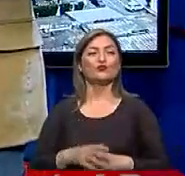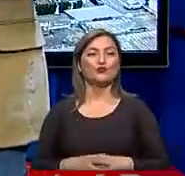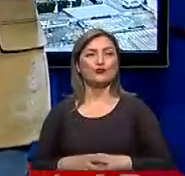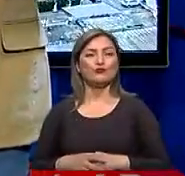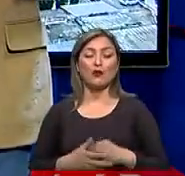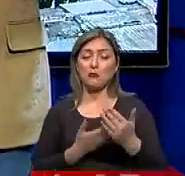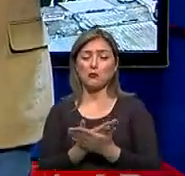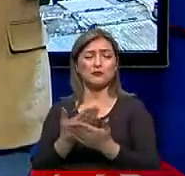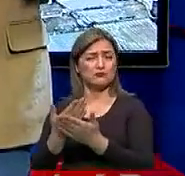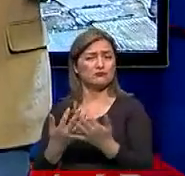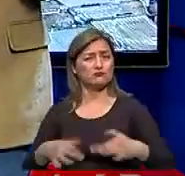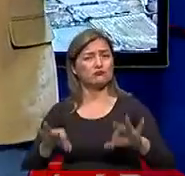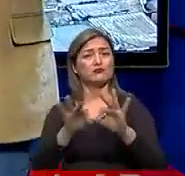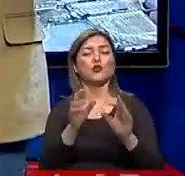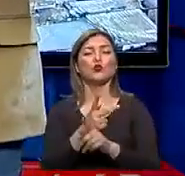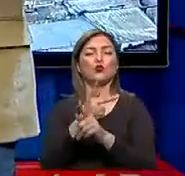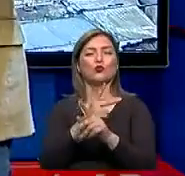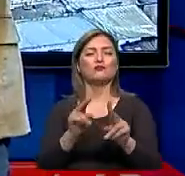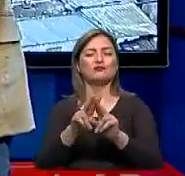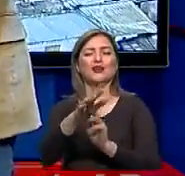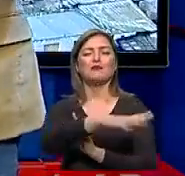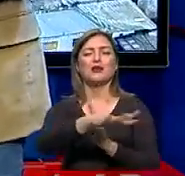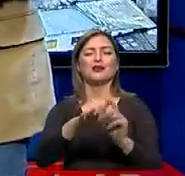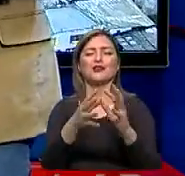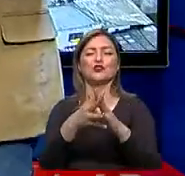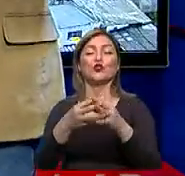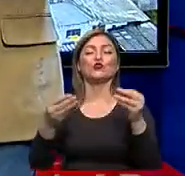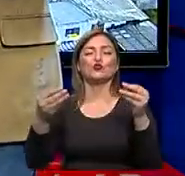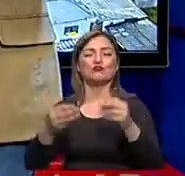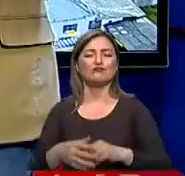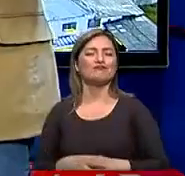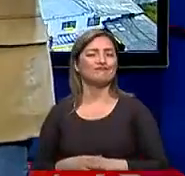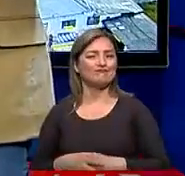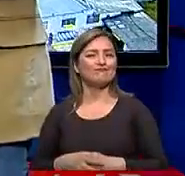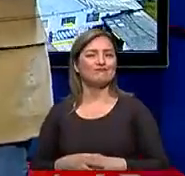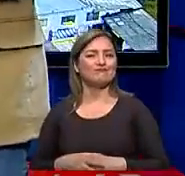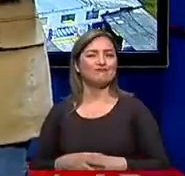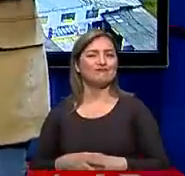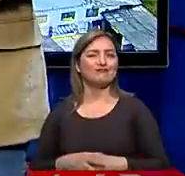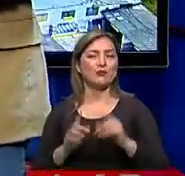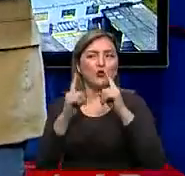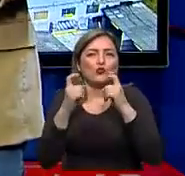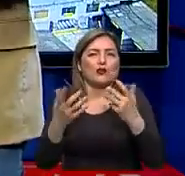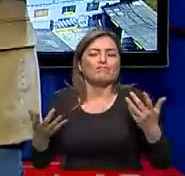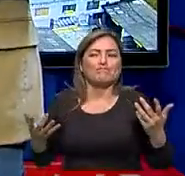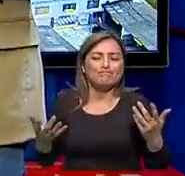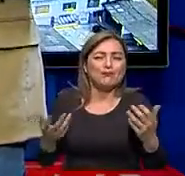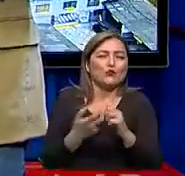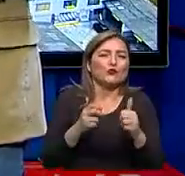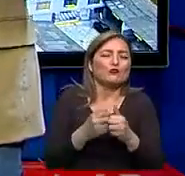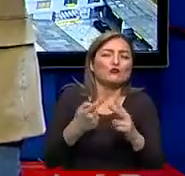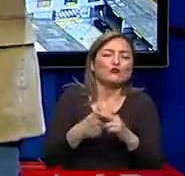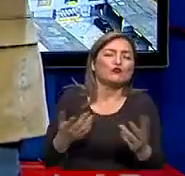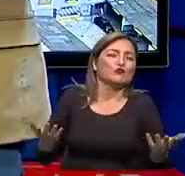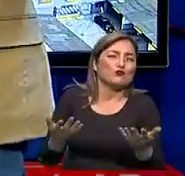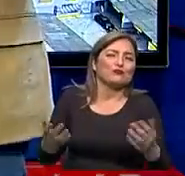muchas iniciativas que están tratando de generar soluciones. Lo que hay que preguntarnos es dónde se genera el problema y